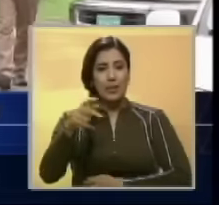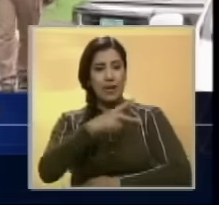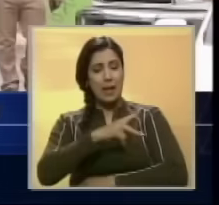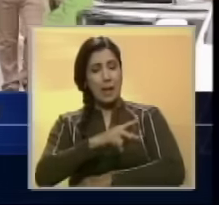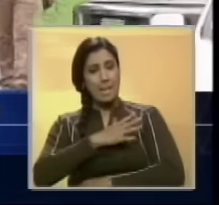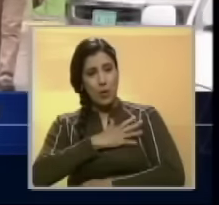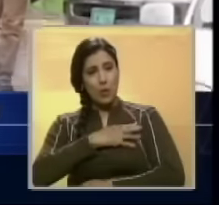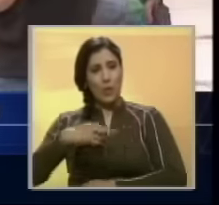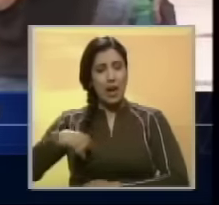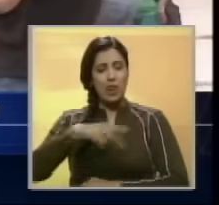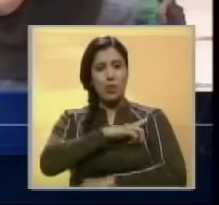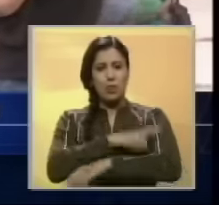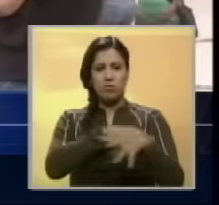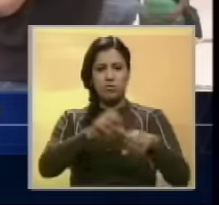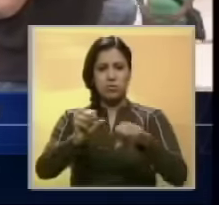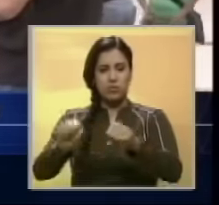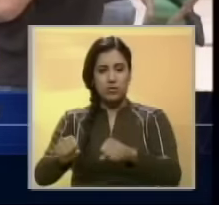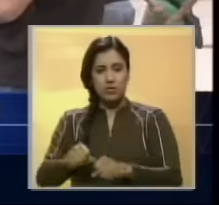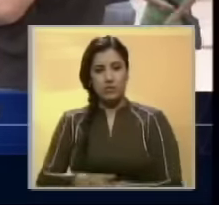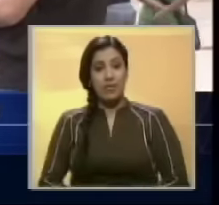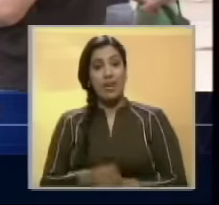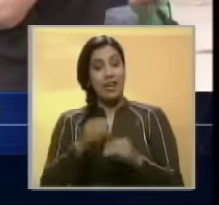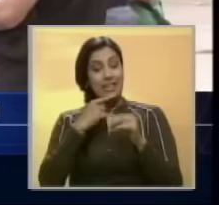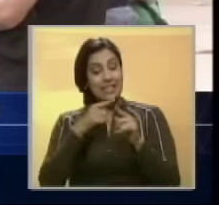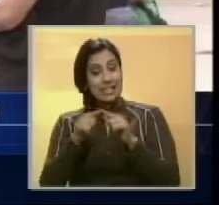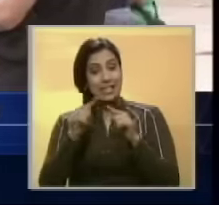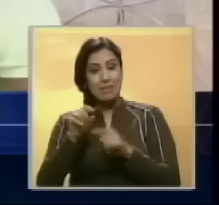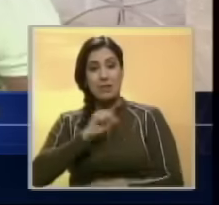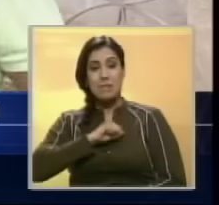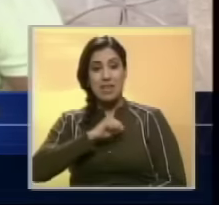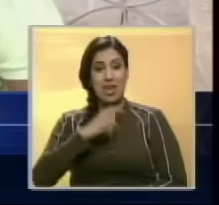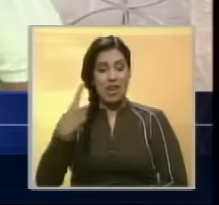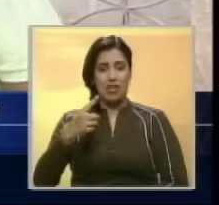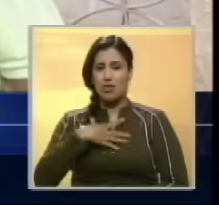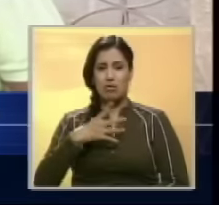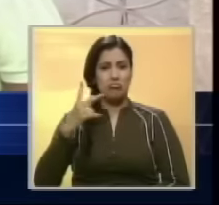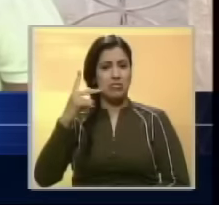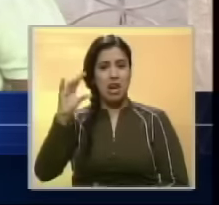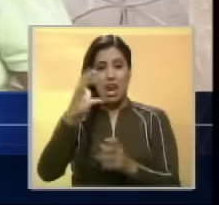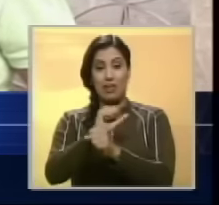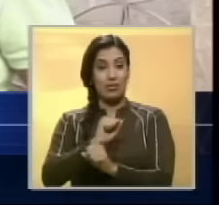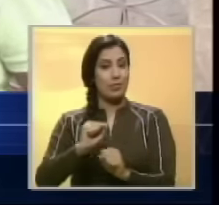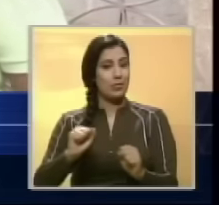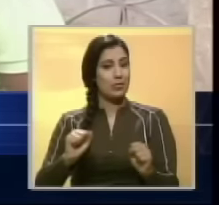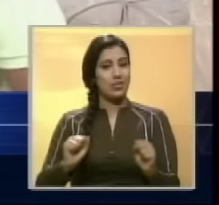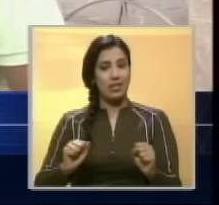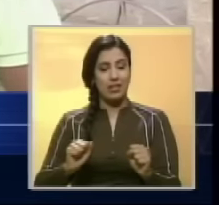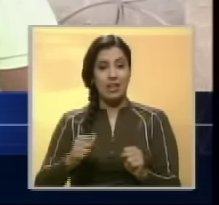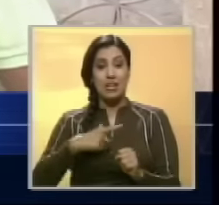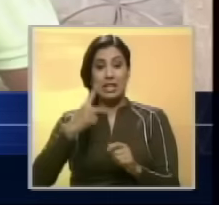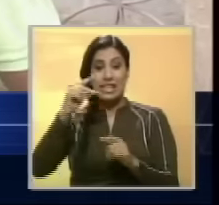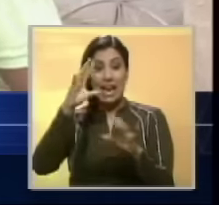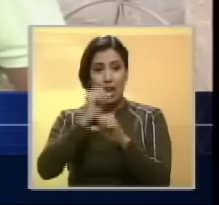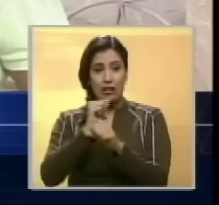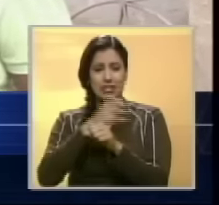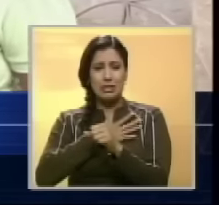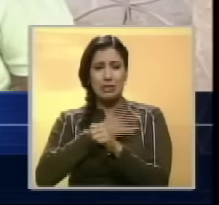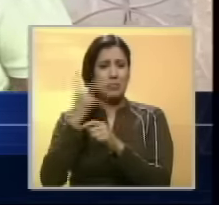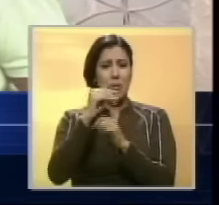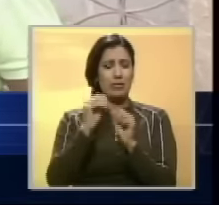criminales se han apoderado de la zona dicen vivir con miedo que no puede salir uno de noche si sale de noche tiene que subir